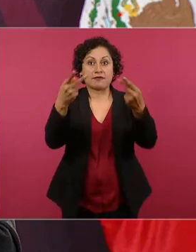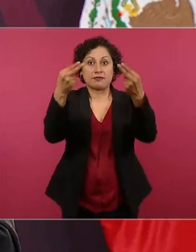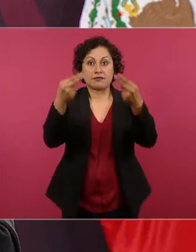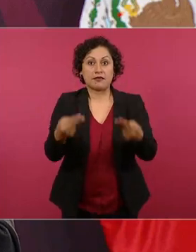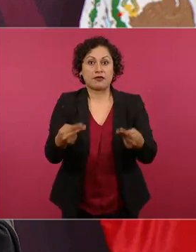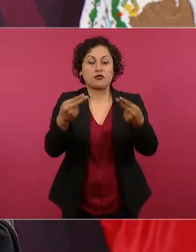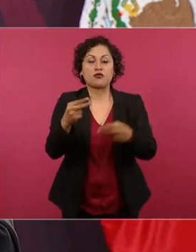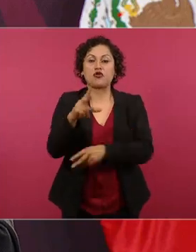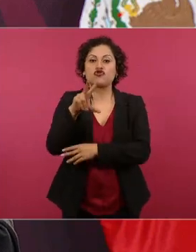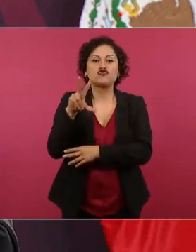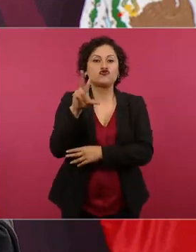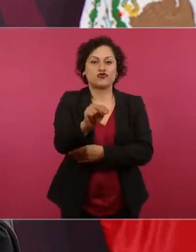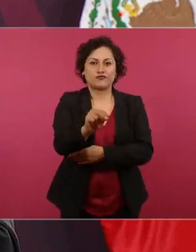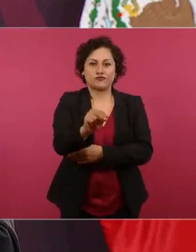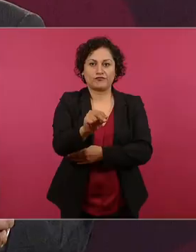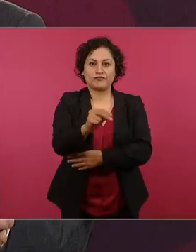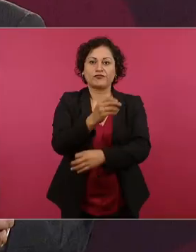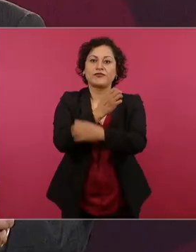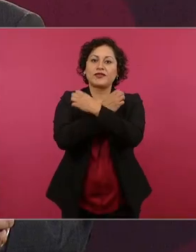es un derecho.